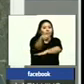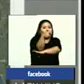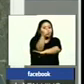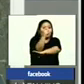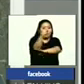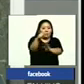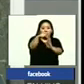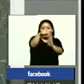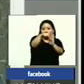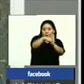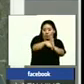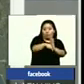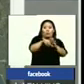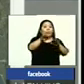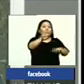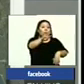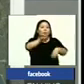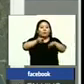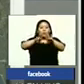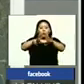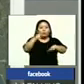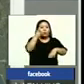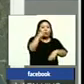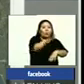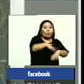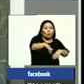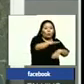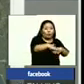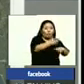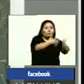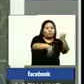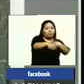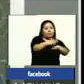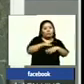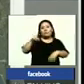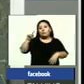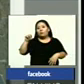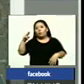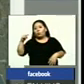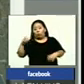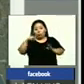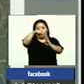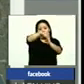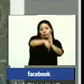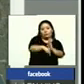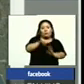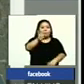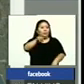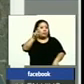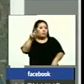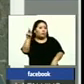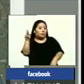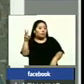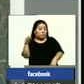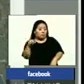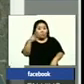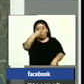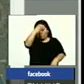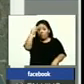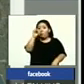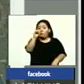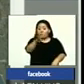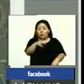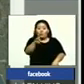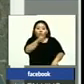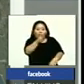48 kilómetros al sur de Playa El Tunco con una profundidad de 41 kilómetros. Así es, ahí tenemos los